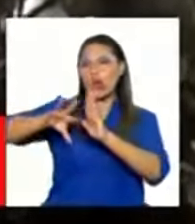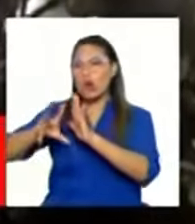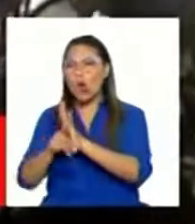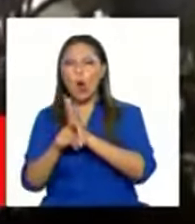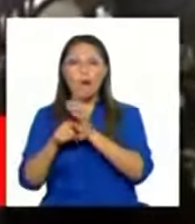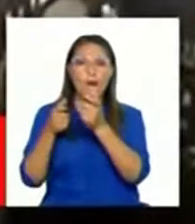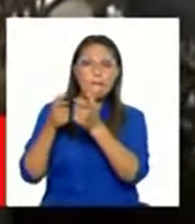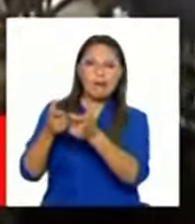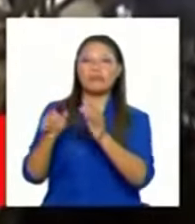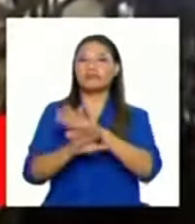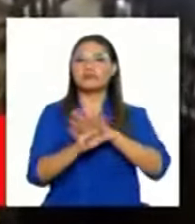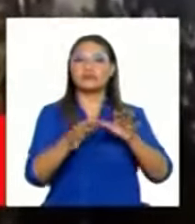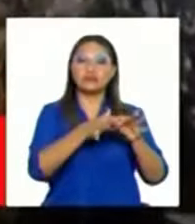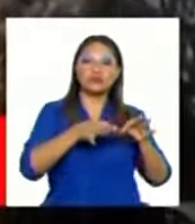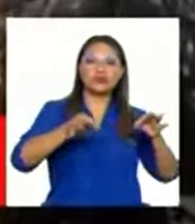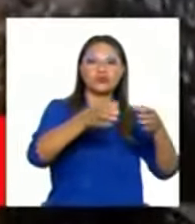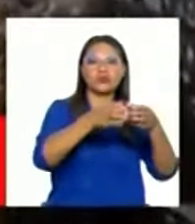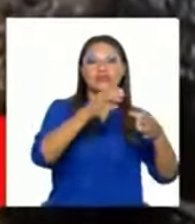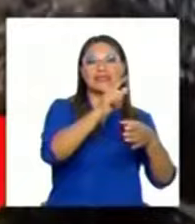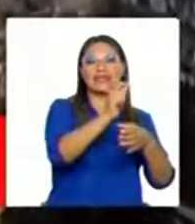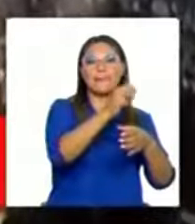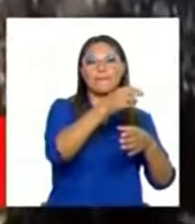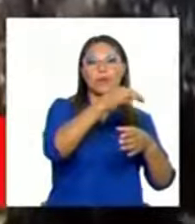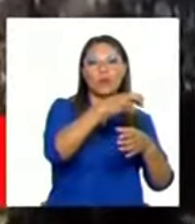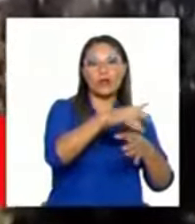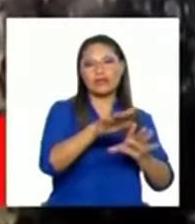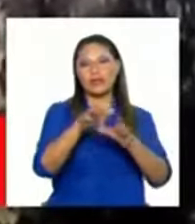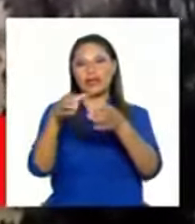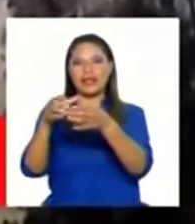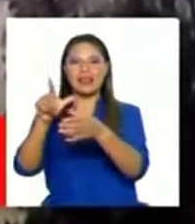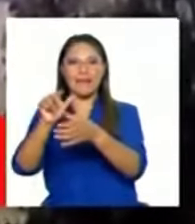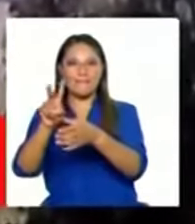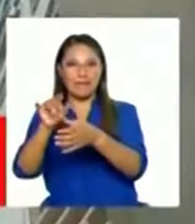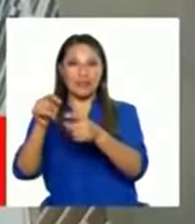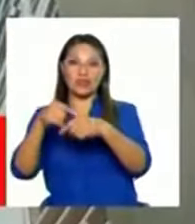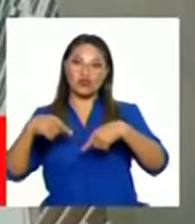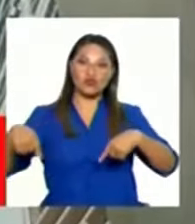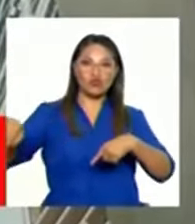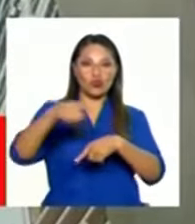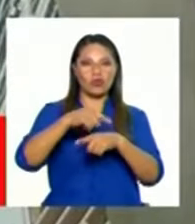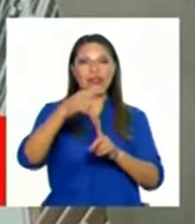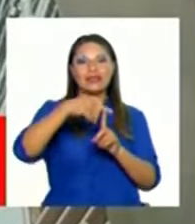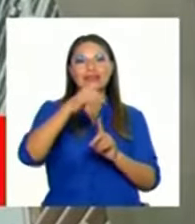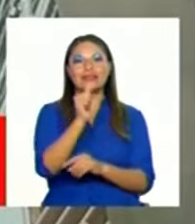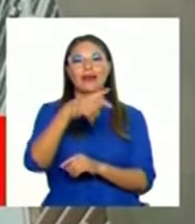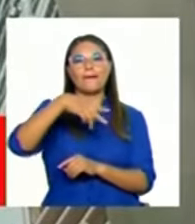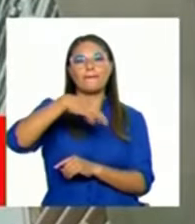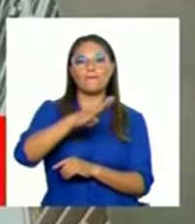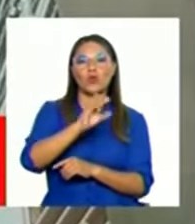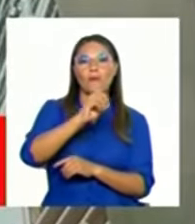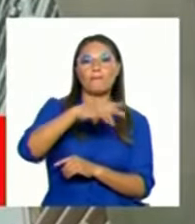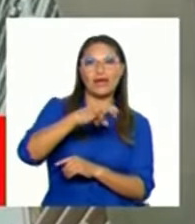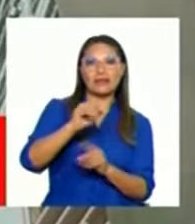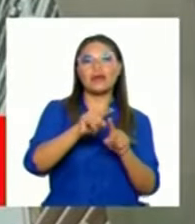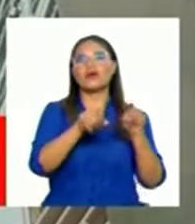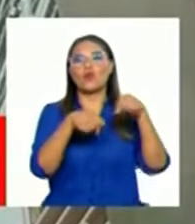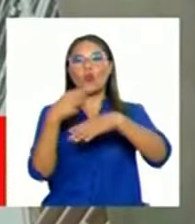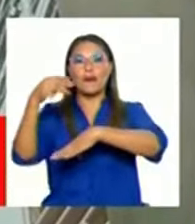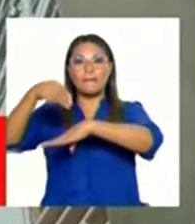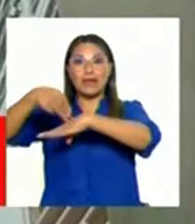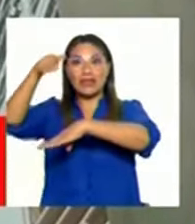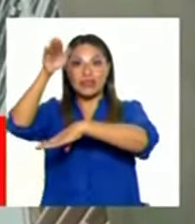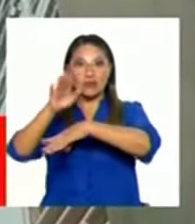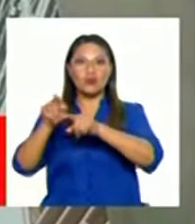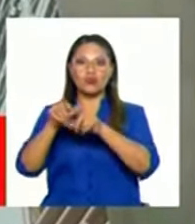de Tambopata, Inambari, Las Piedras y Laberinto de la provincia de Tambopata, y en los distritos de Madre de Dios